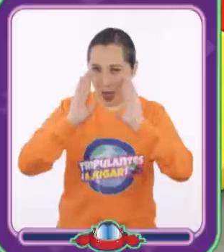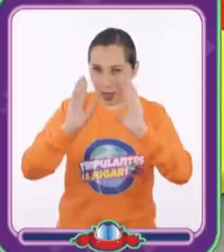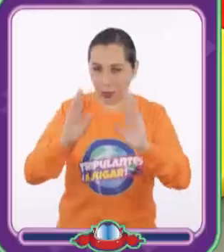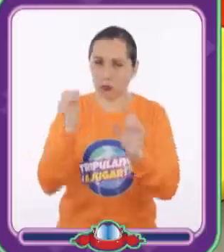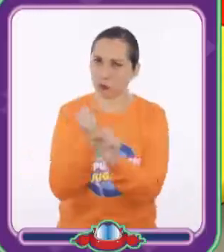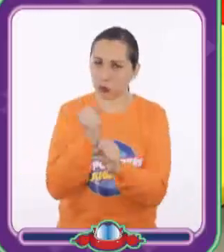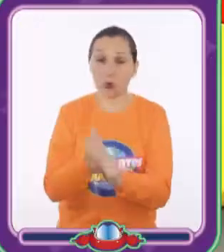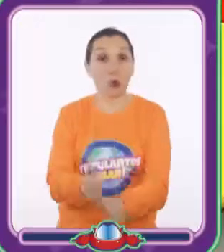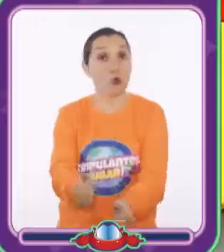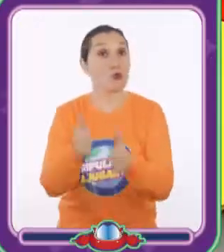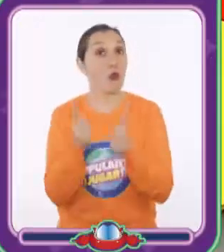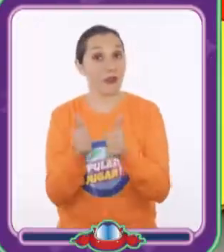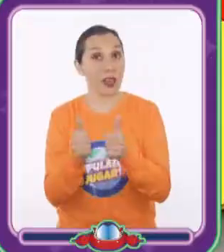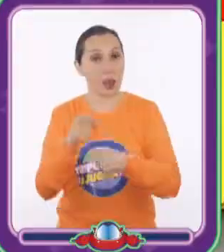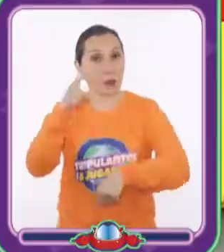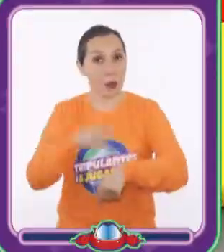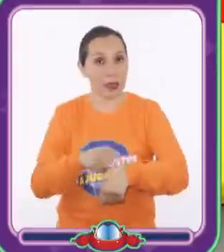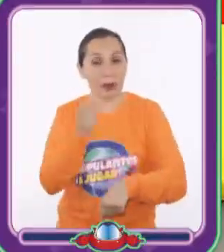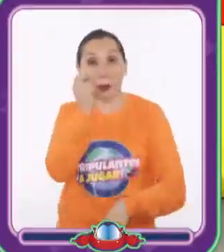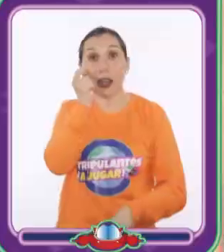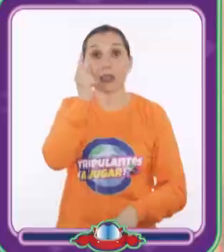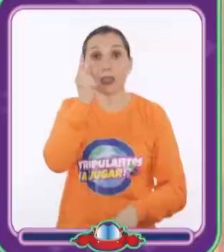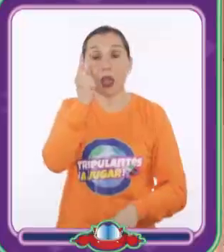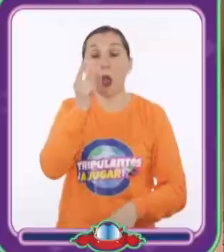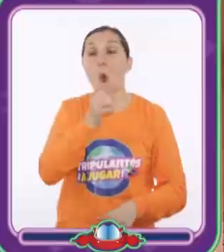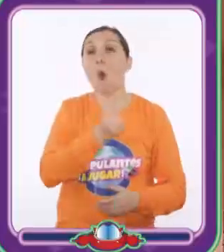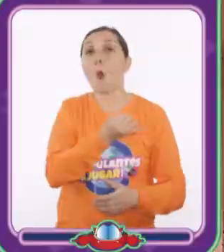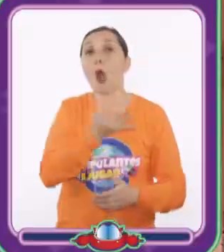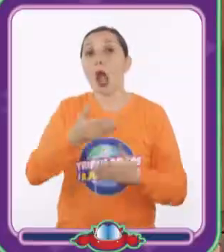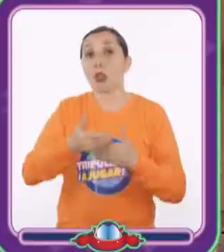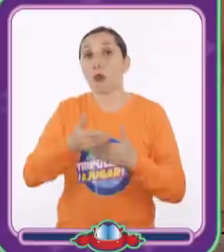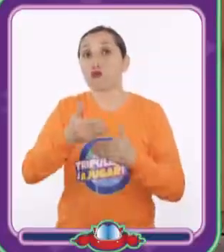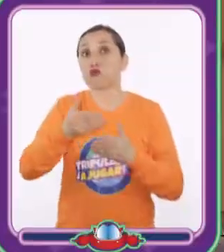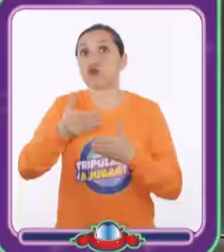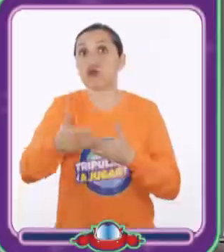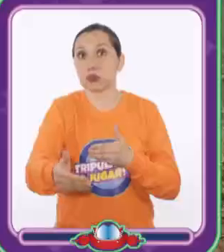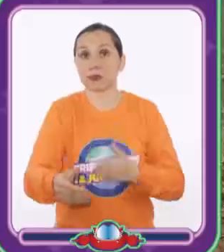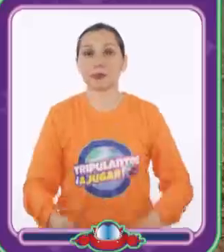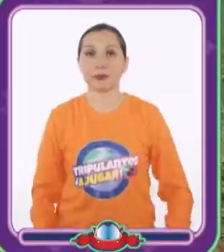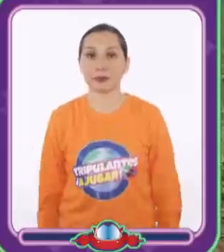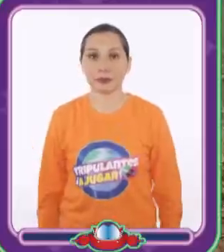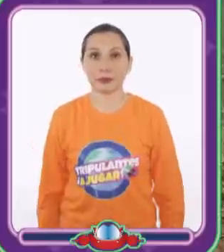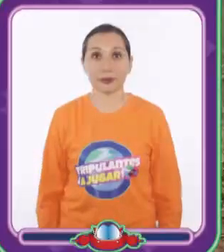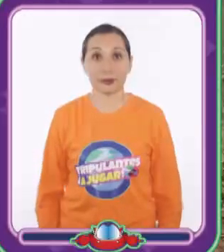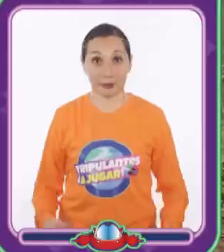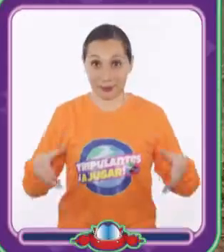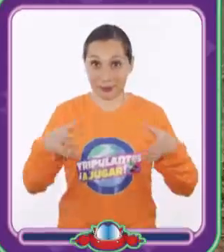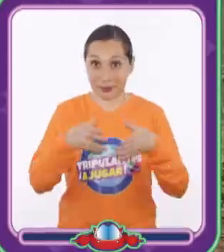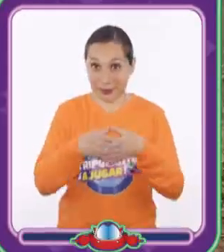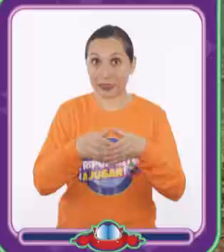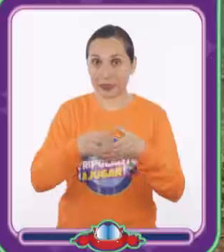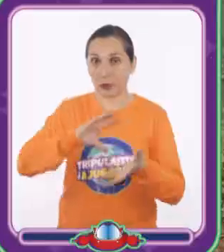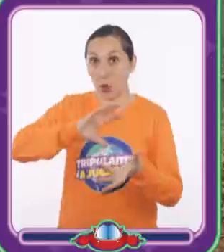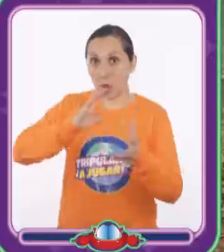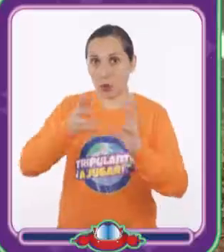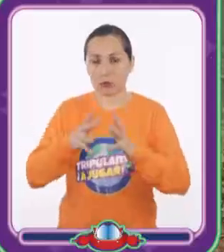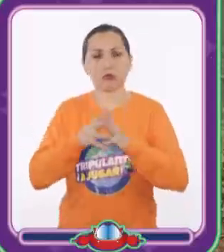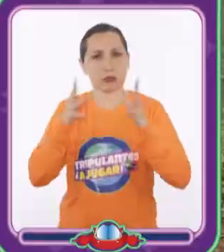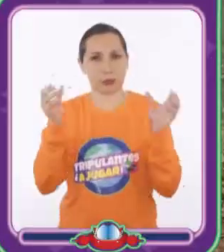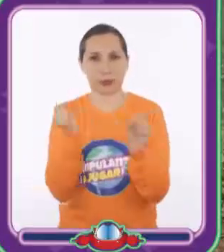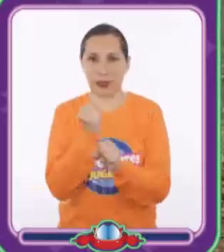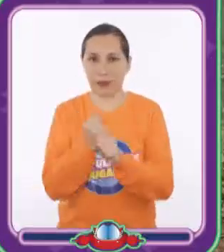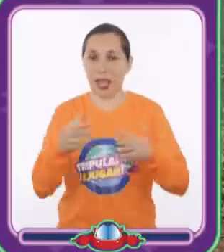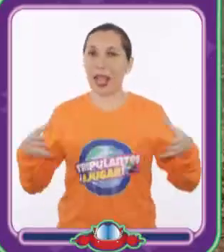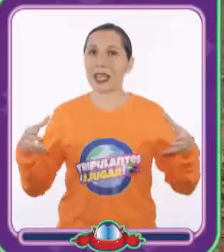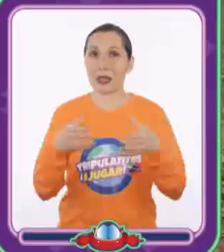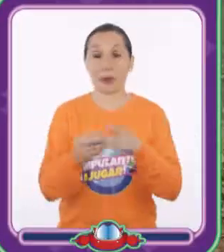pongan atención, porque han trabajado tan bien que llegó el momento de saber cuánto hemos avanzado. Nuestra tripulación planeta ha hecho un